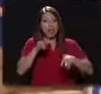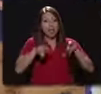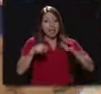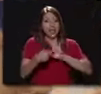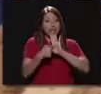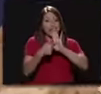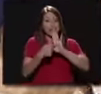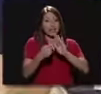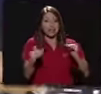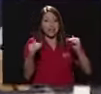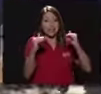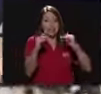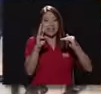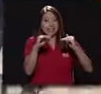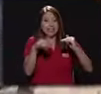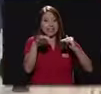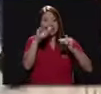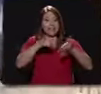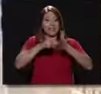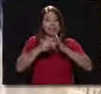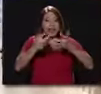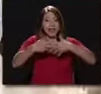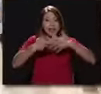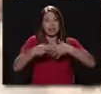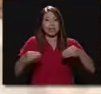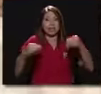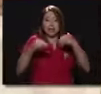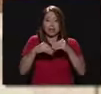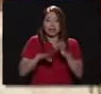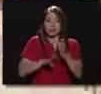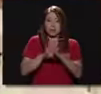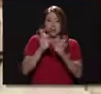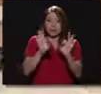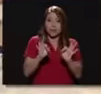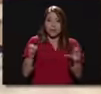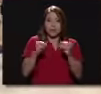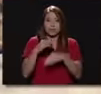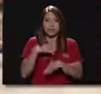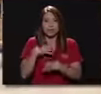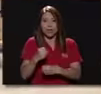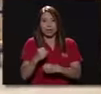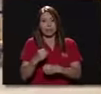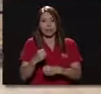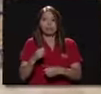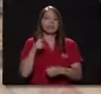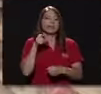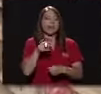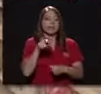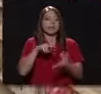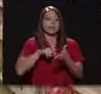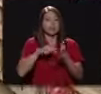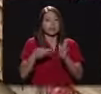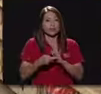quiere decir es que hay niveles de mejoría en las empresas y además hay mayor confianza. Eso se traduce